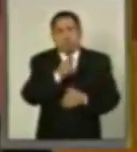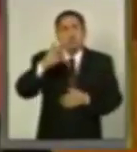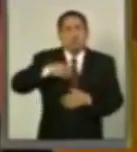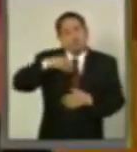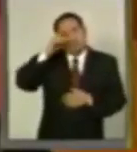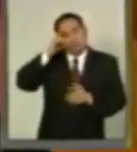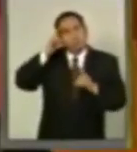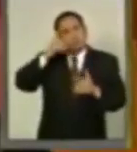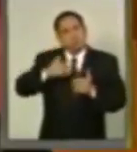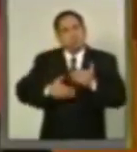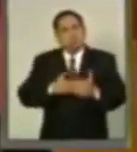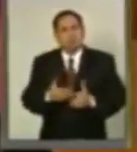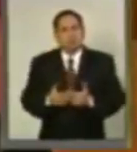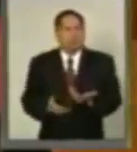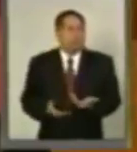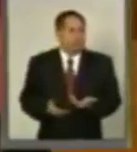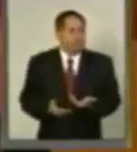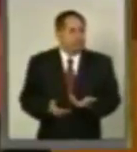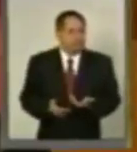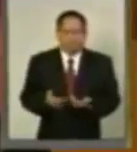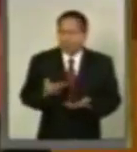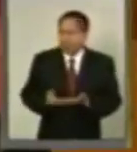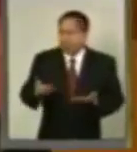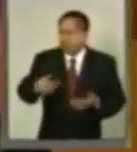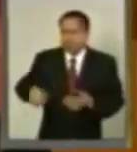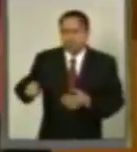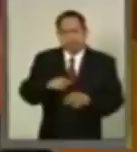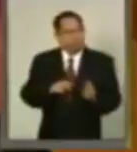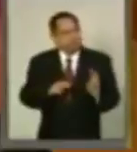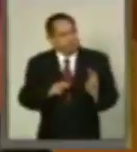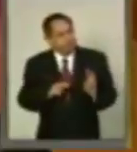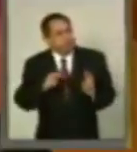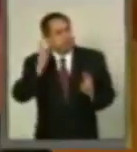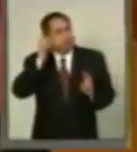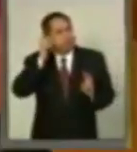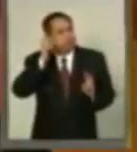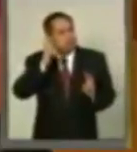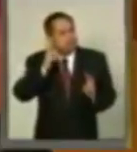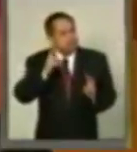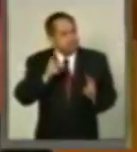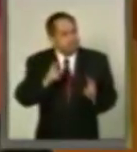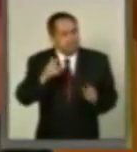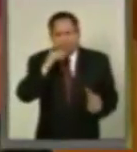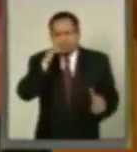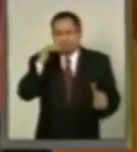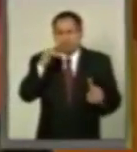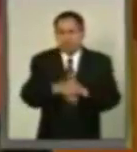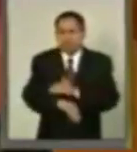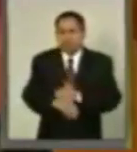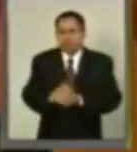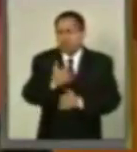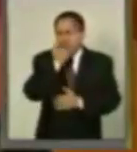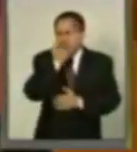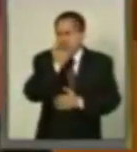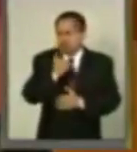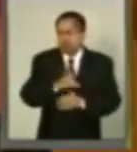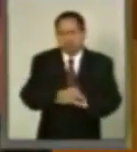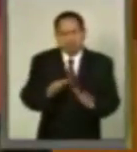esperanzas que hoy por hoy, todas, desde mi punto de vista, han sido derrotadas.